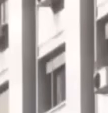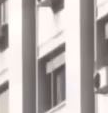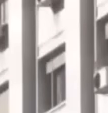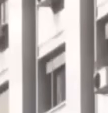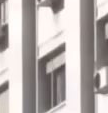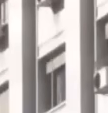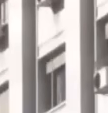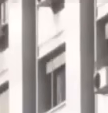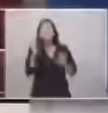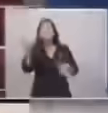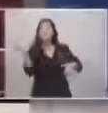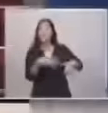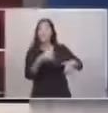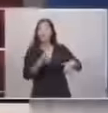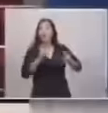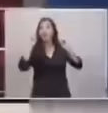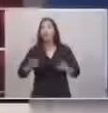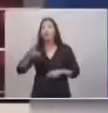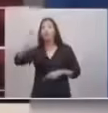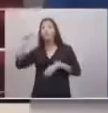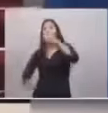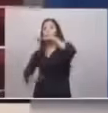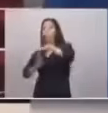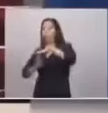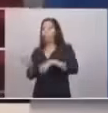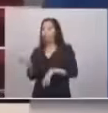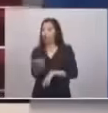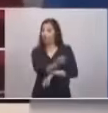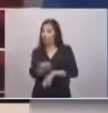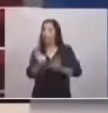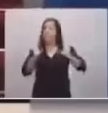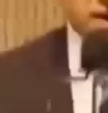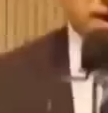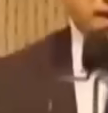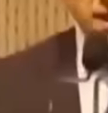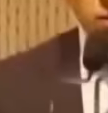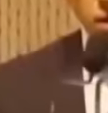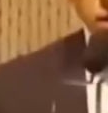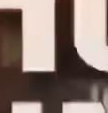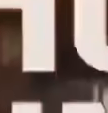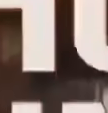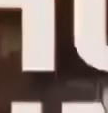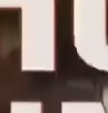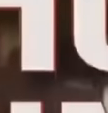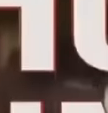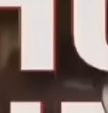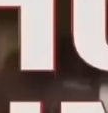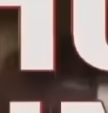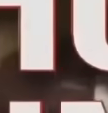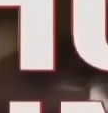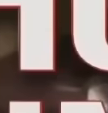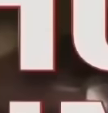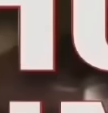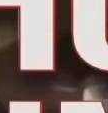preparado para el anuncio oficial del ministro Luis toto caputo va a hablar el ministro Luis caputo va a dar información con respecto a lo que se viene ese